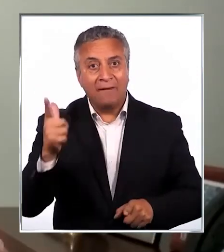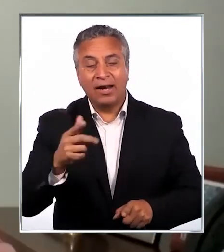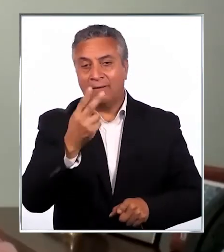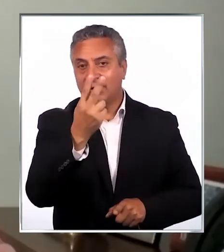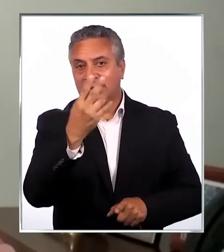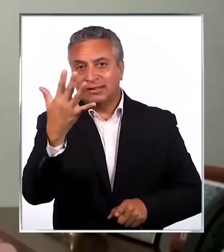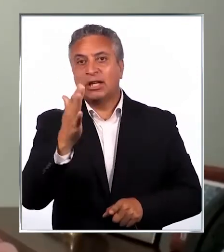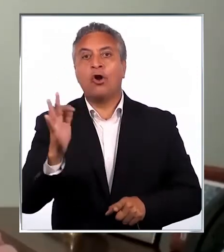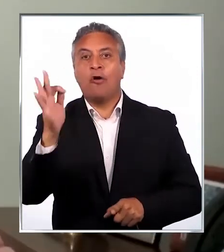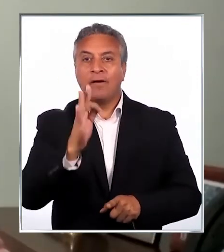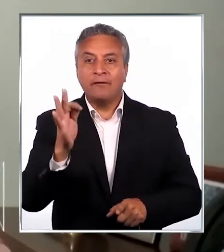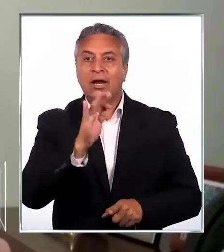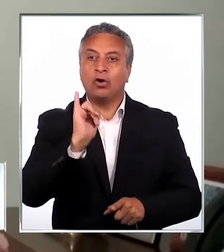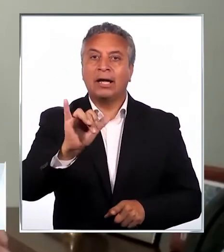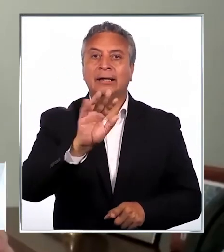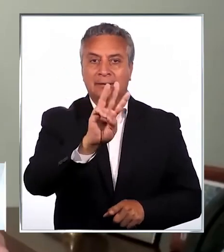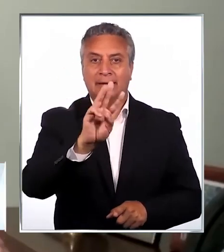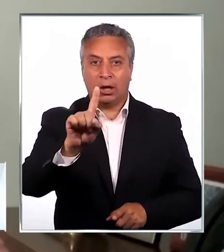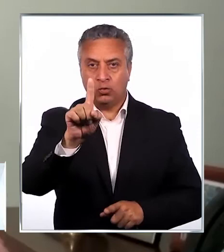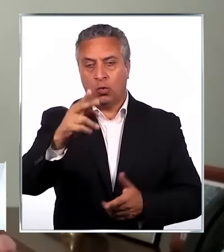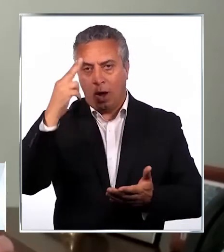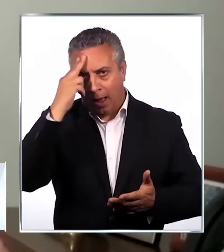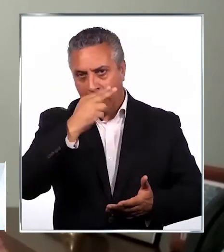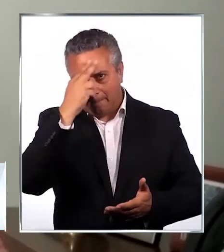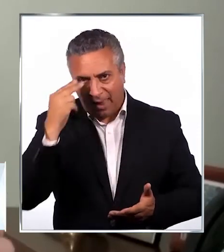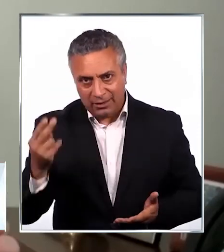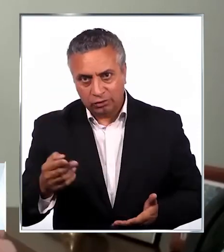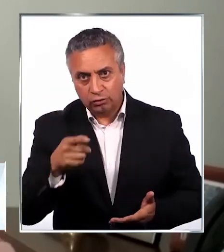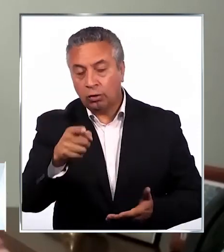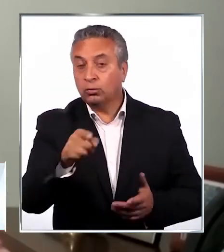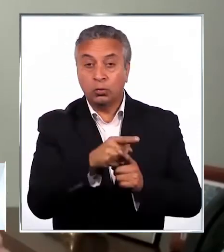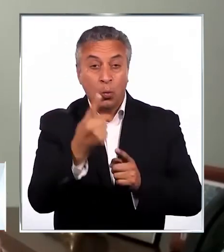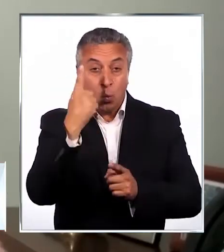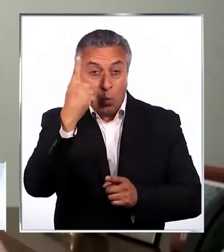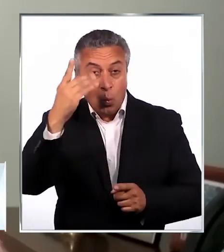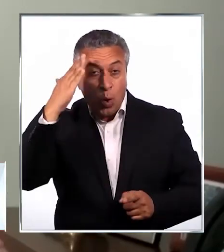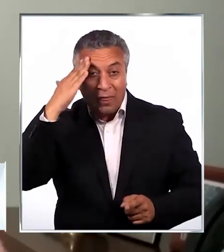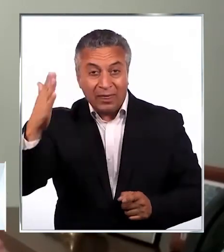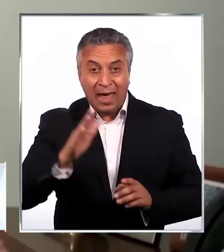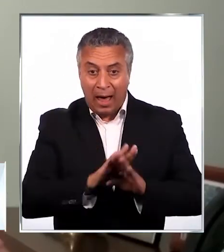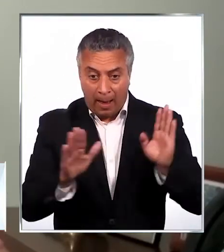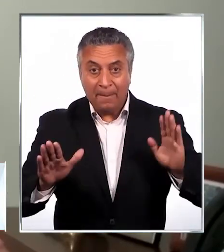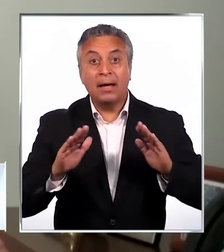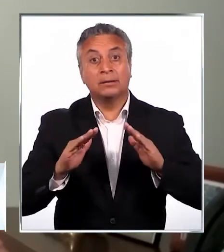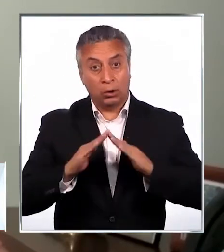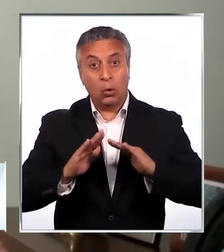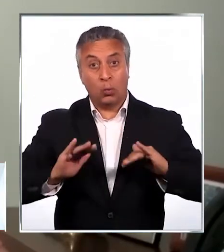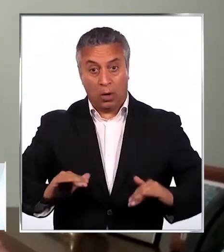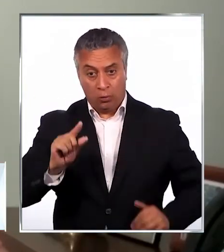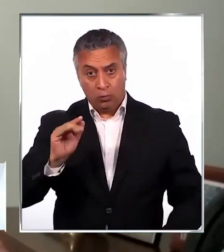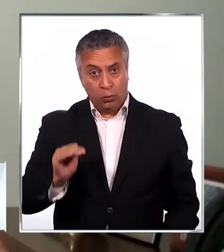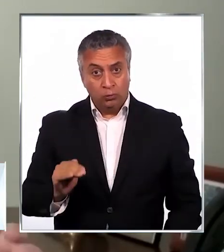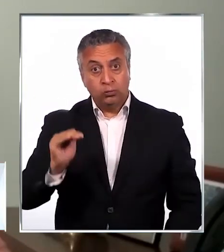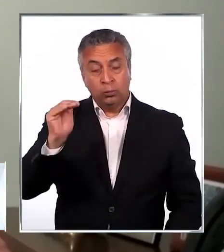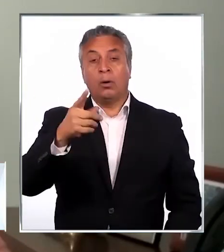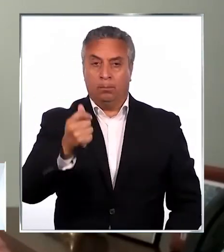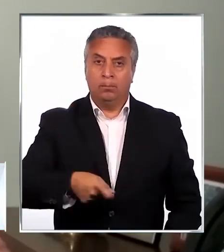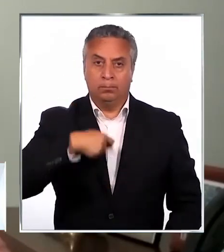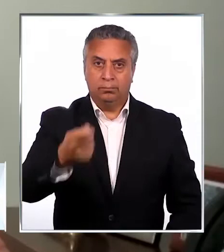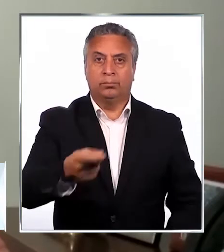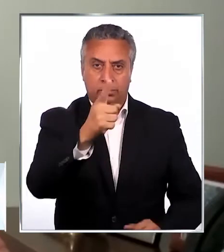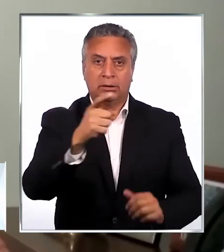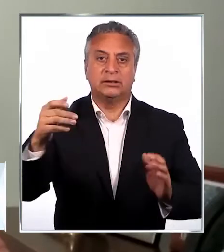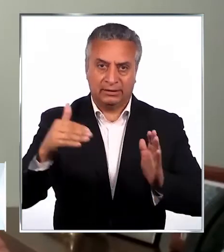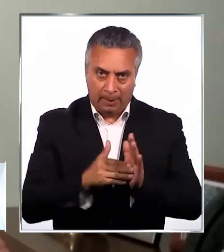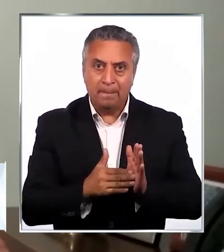el 25 de febrero y el 31 de marzo. Y basta con haber estado un solo día en cuarentena hacia arriba para